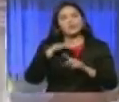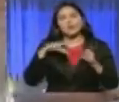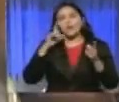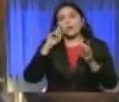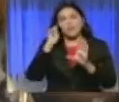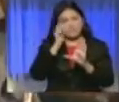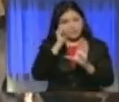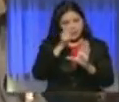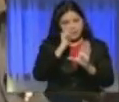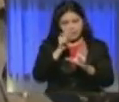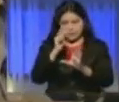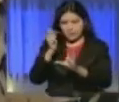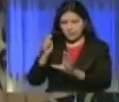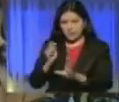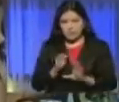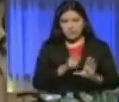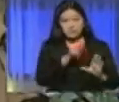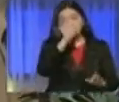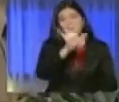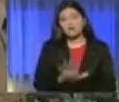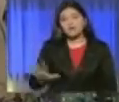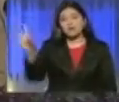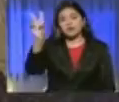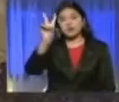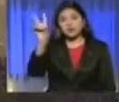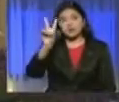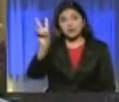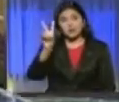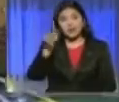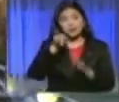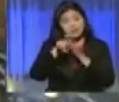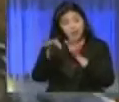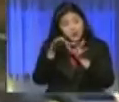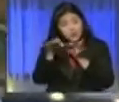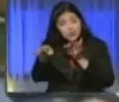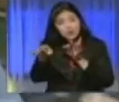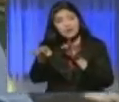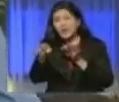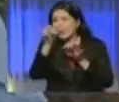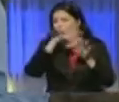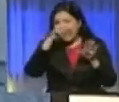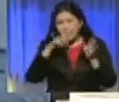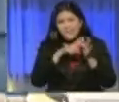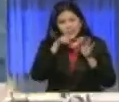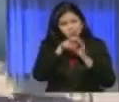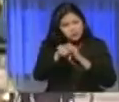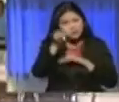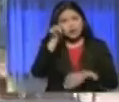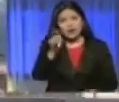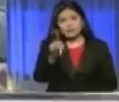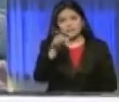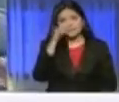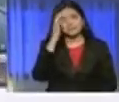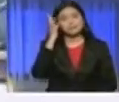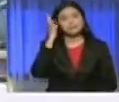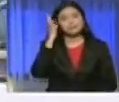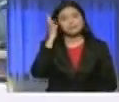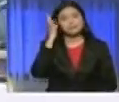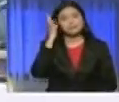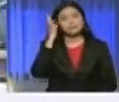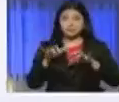mineras en Venezuela. Aguas arriba y aguas abajo. Así que,